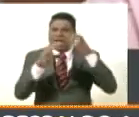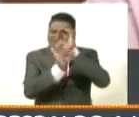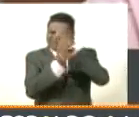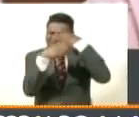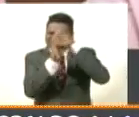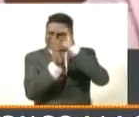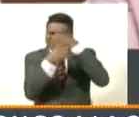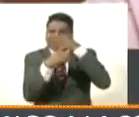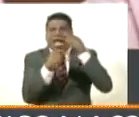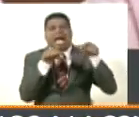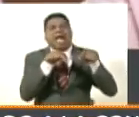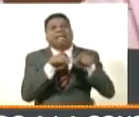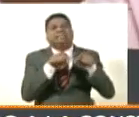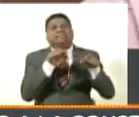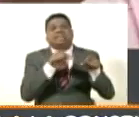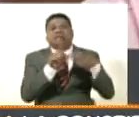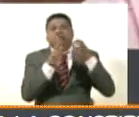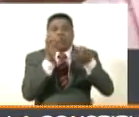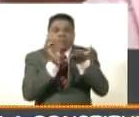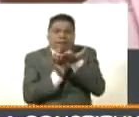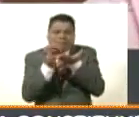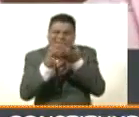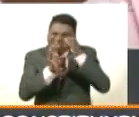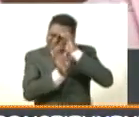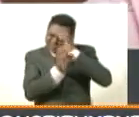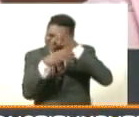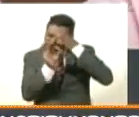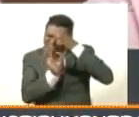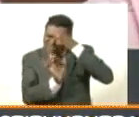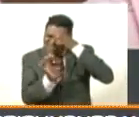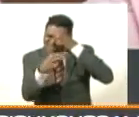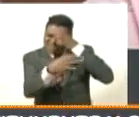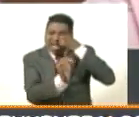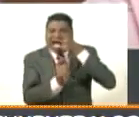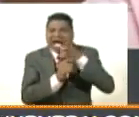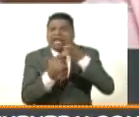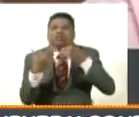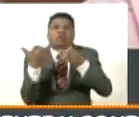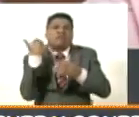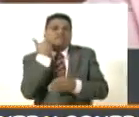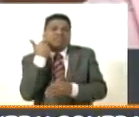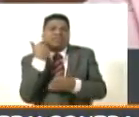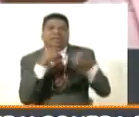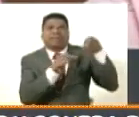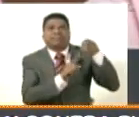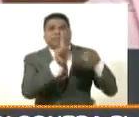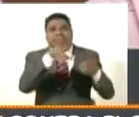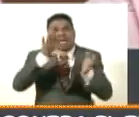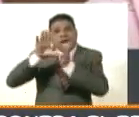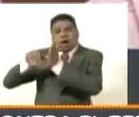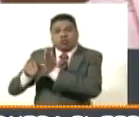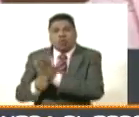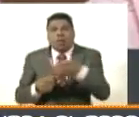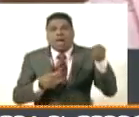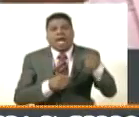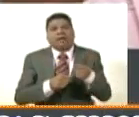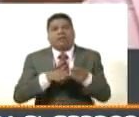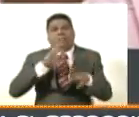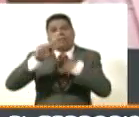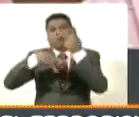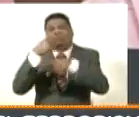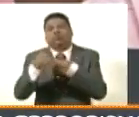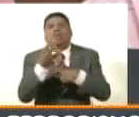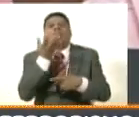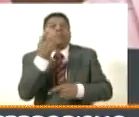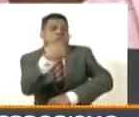de bacterias, con este tipo de virus. Fueron hurtados también allí equipos de producción de